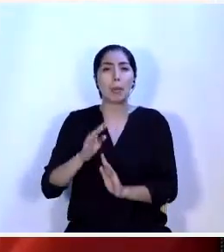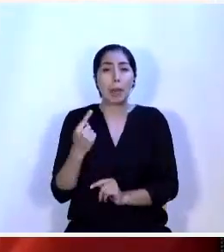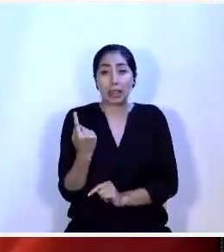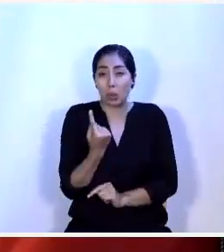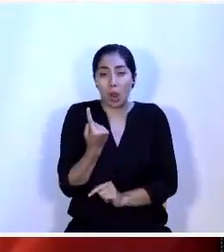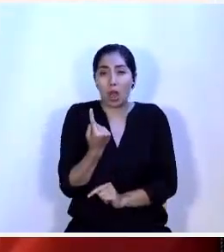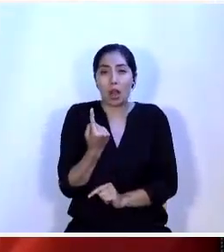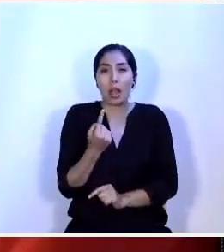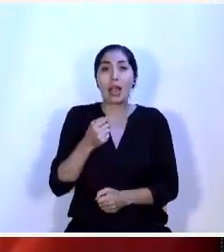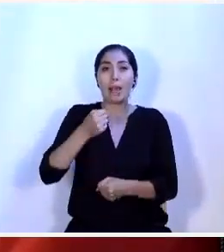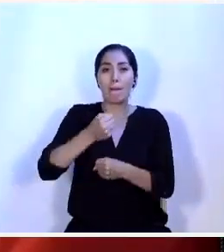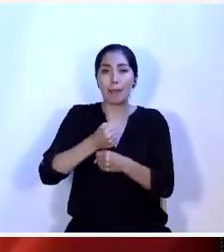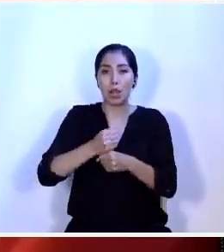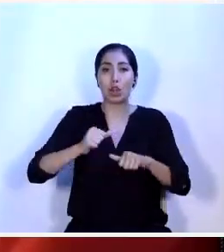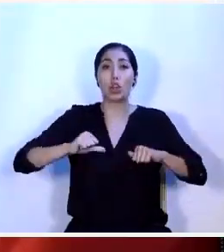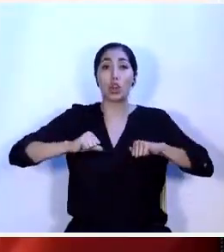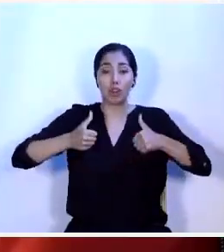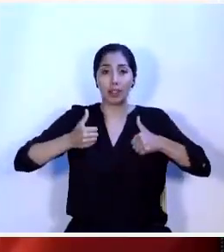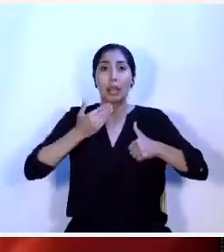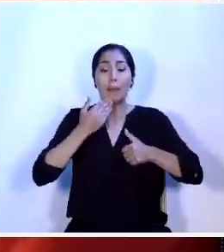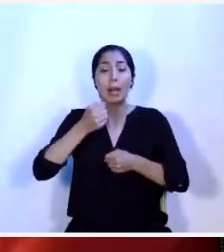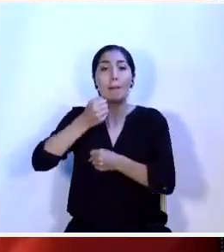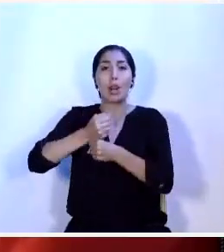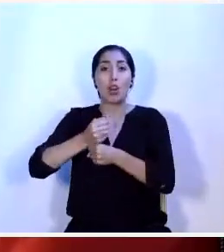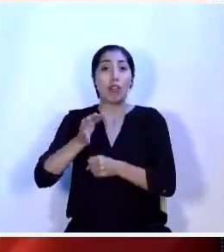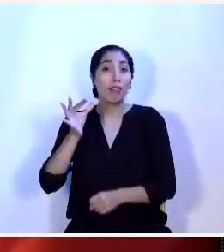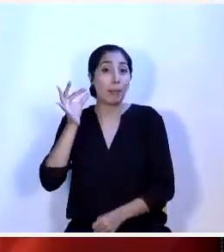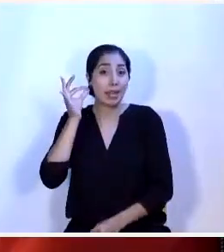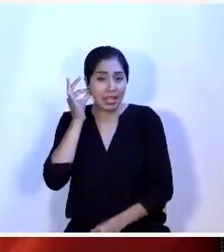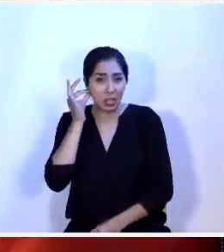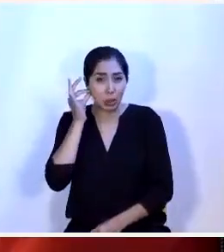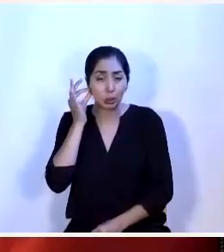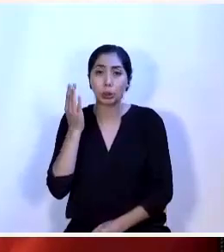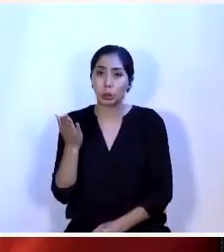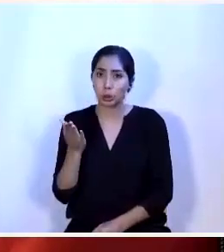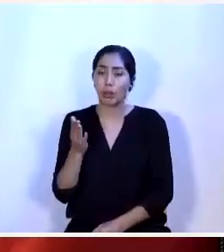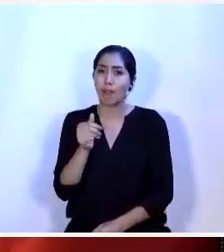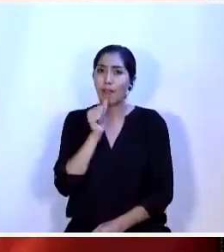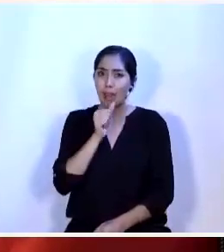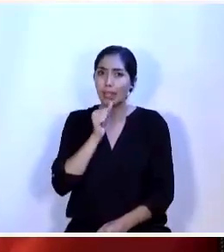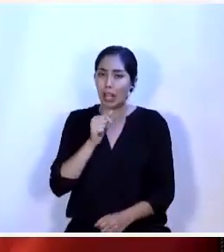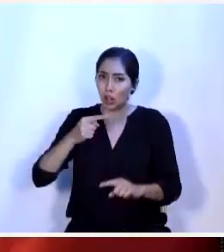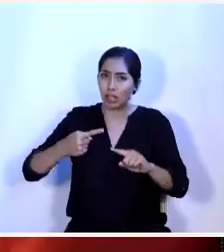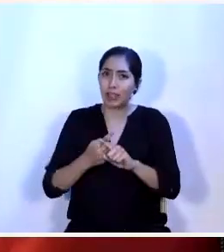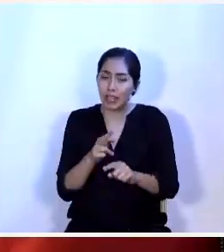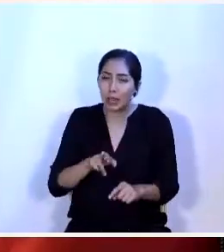y especialmente el empleo femenino aún no han recuperado sus niveles previos a la pandemia.